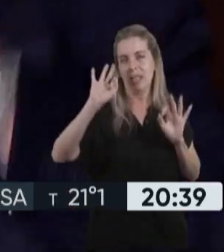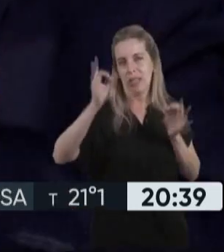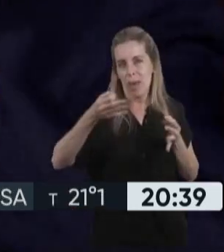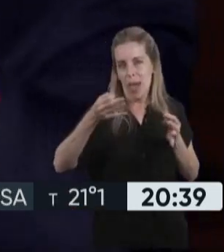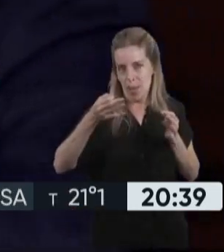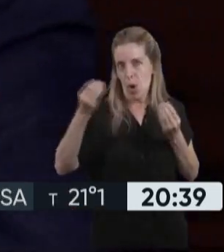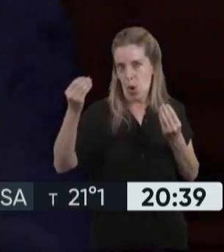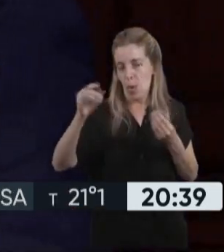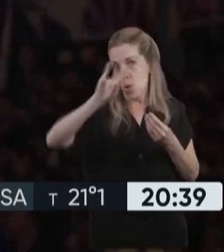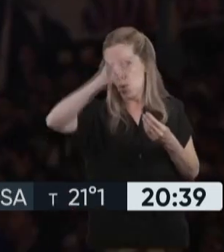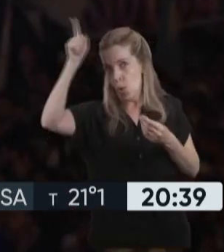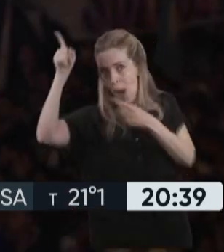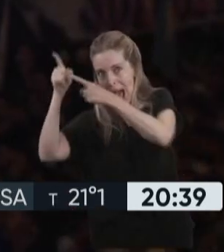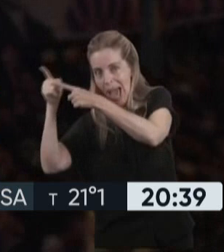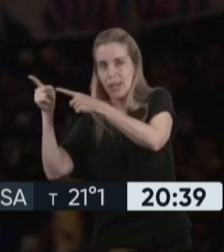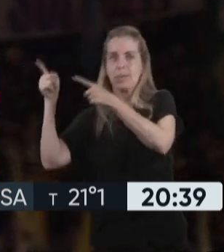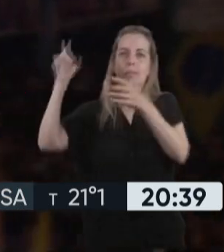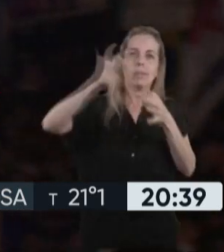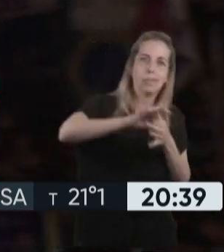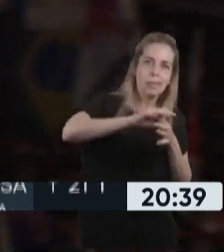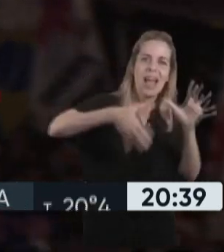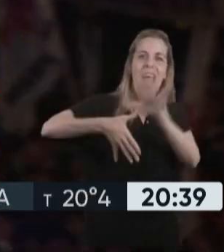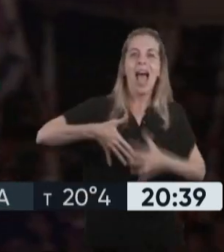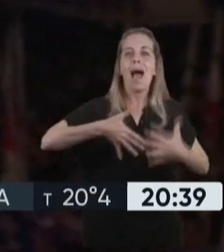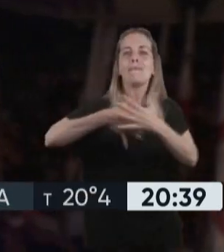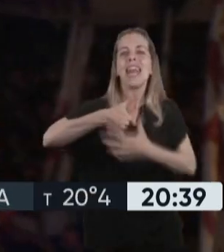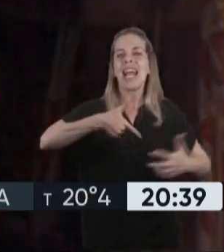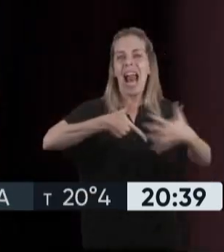que unió a Uruguay a toda la América Latina.